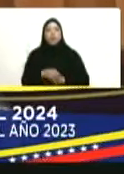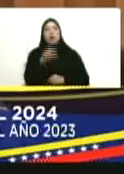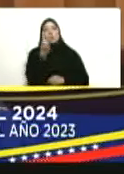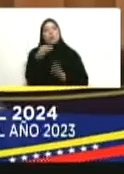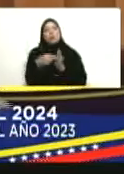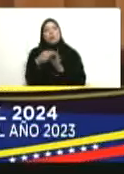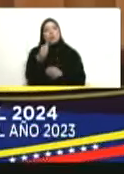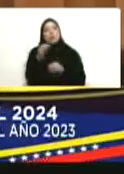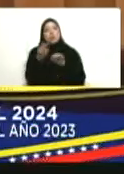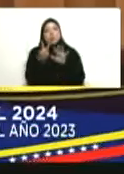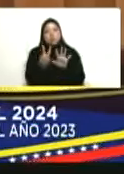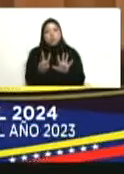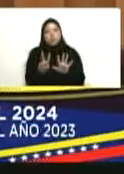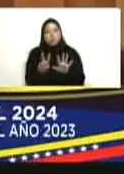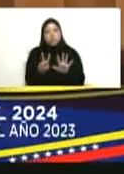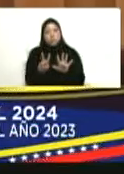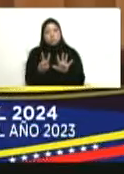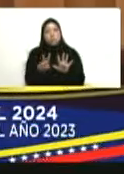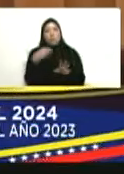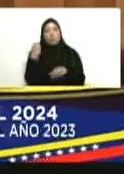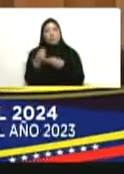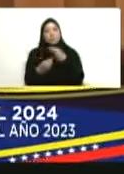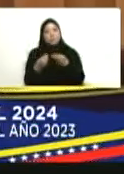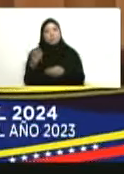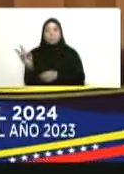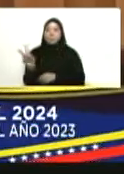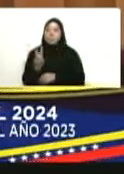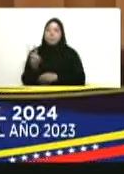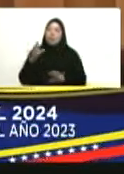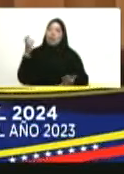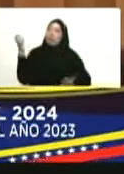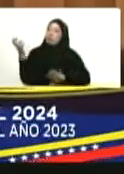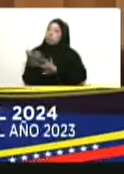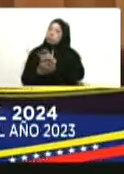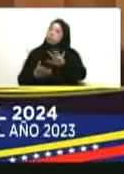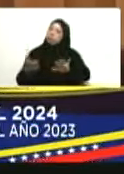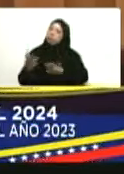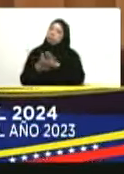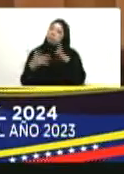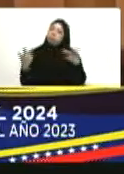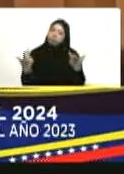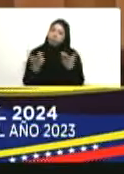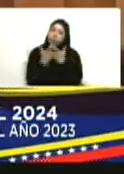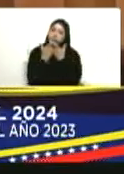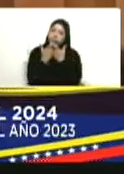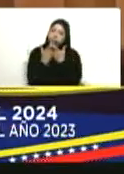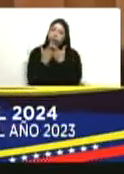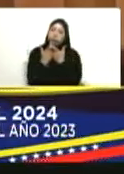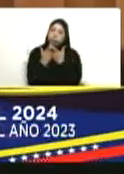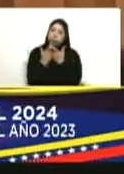2017, cuando incendiaron el país, doña violencia,